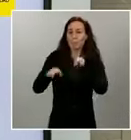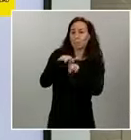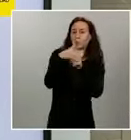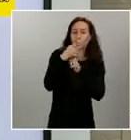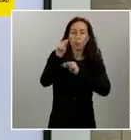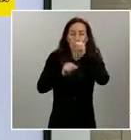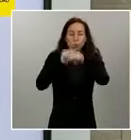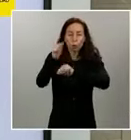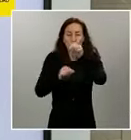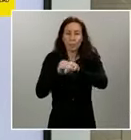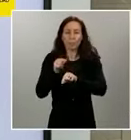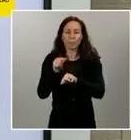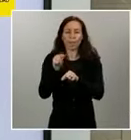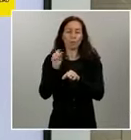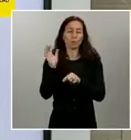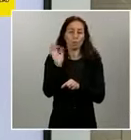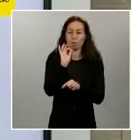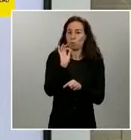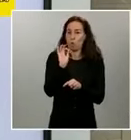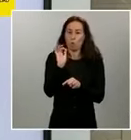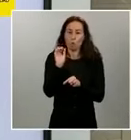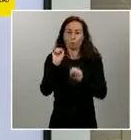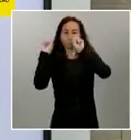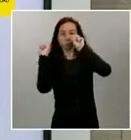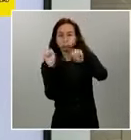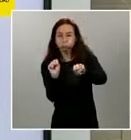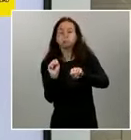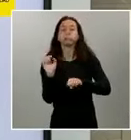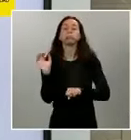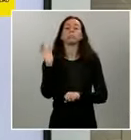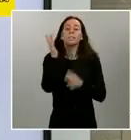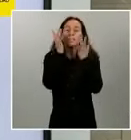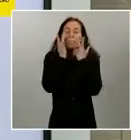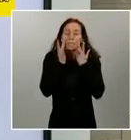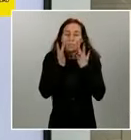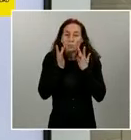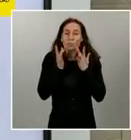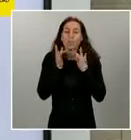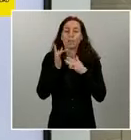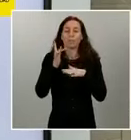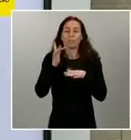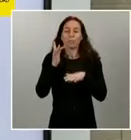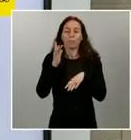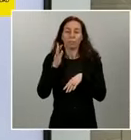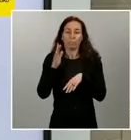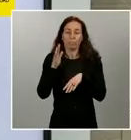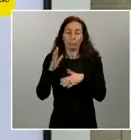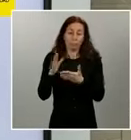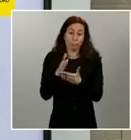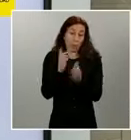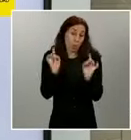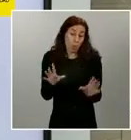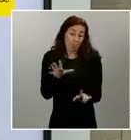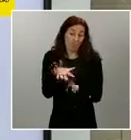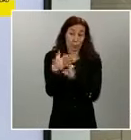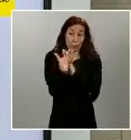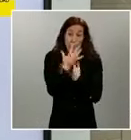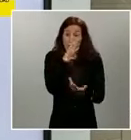tareas de contención, desinfección e intervención en lugares como sucede ahora mismo, con gran carga